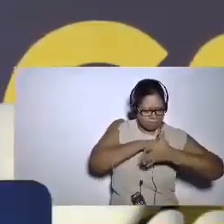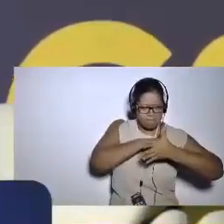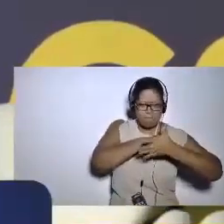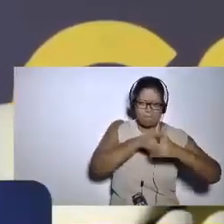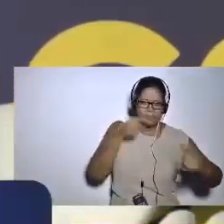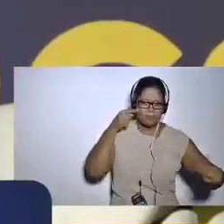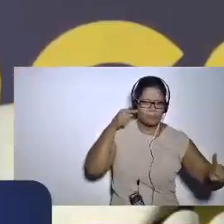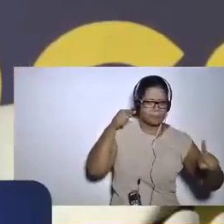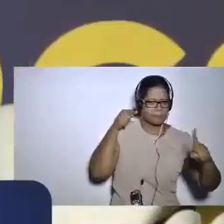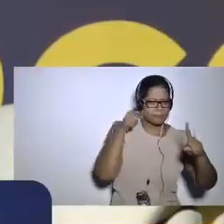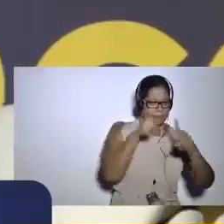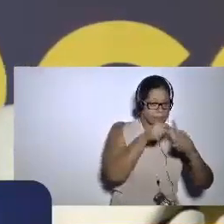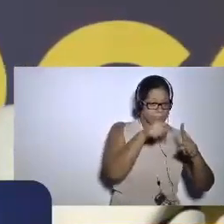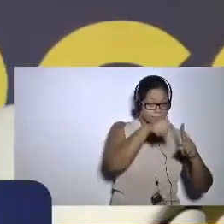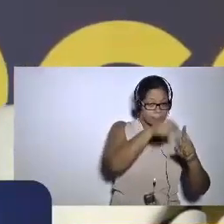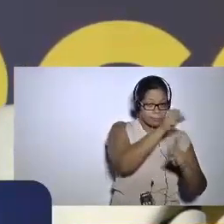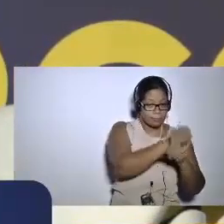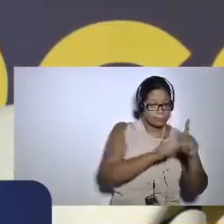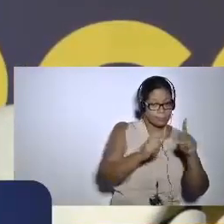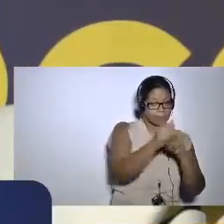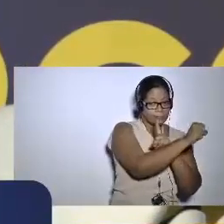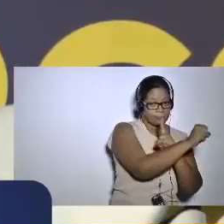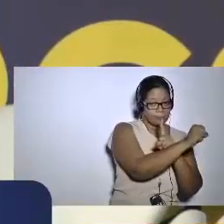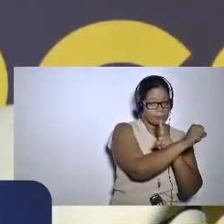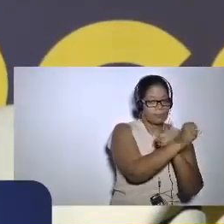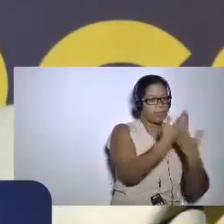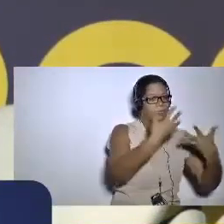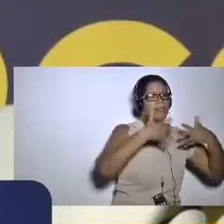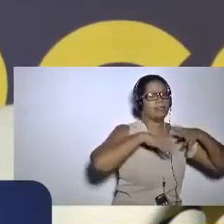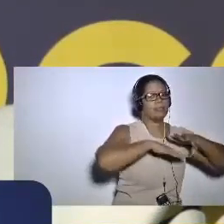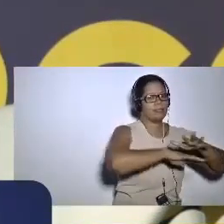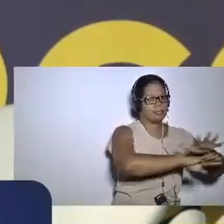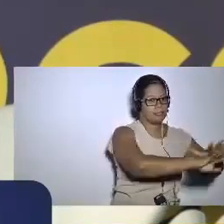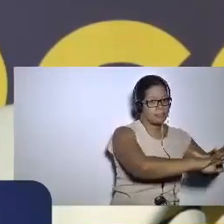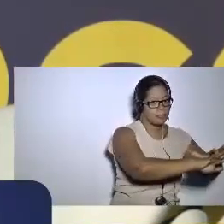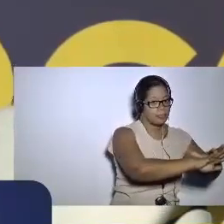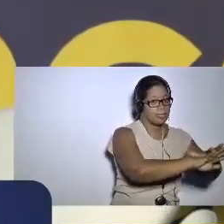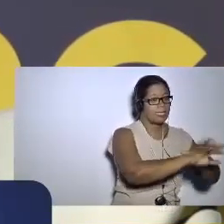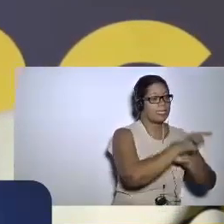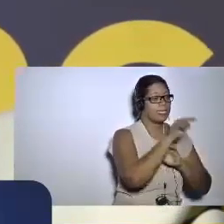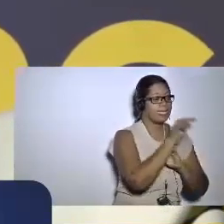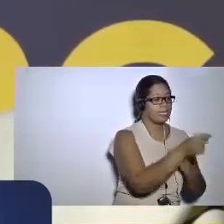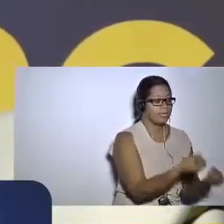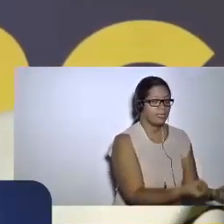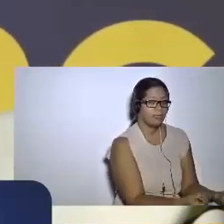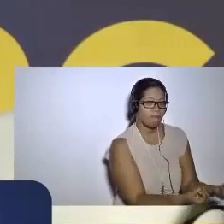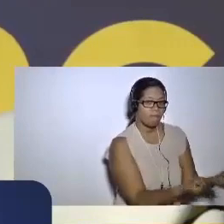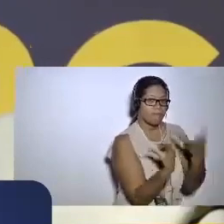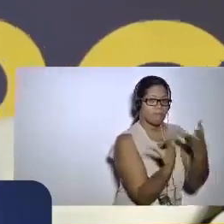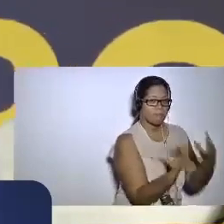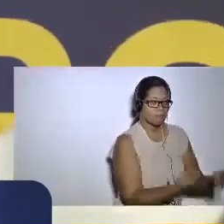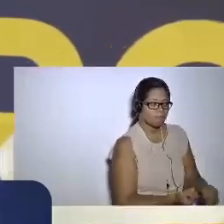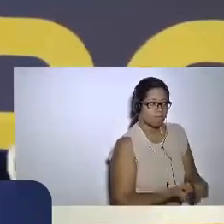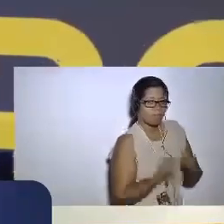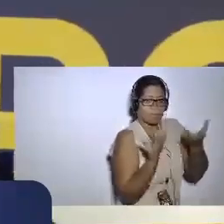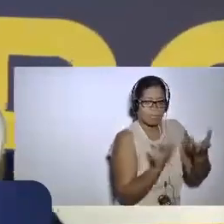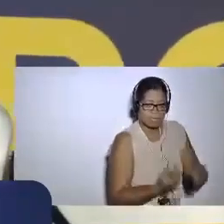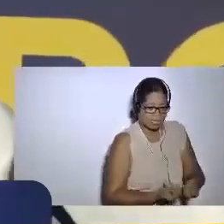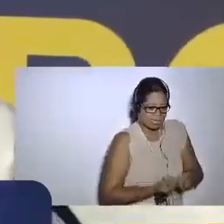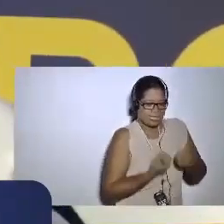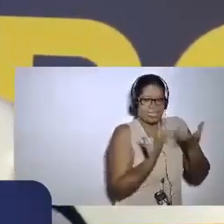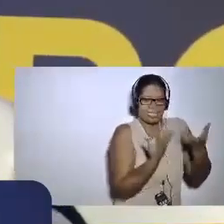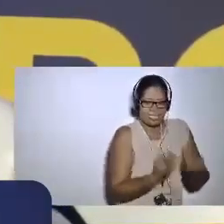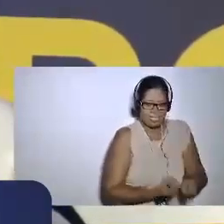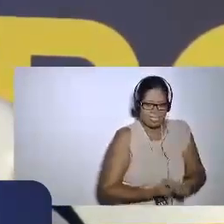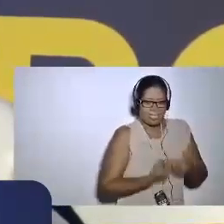sueño en nuestras sociedades podría ser, es unas redes capaces de